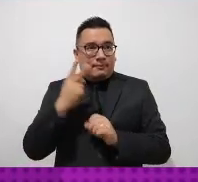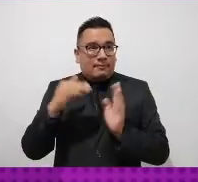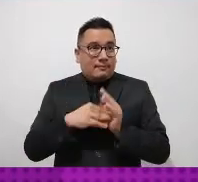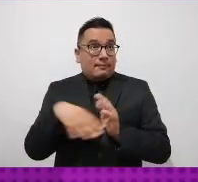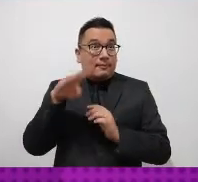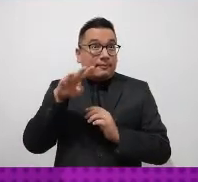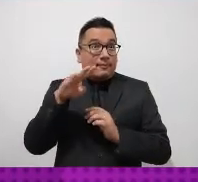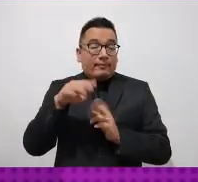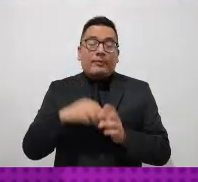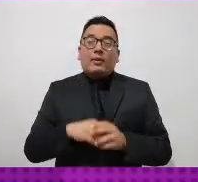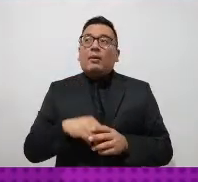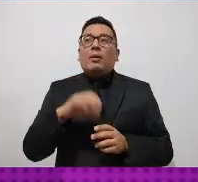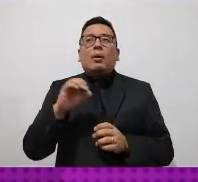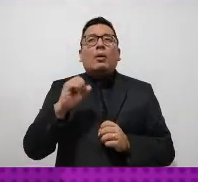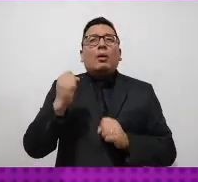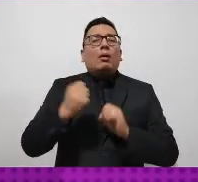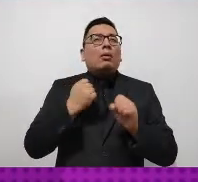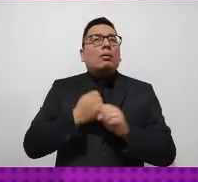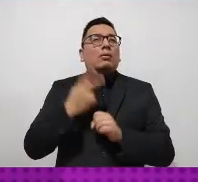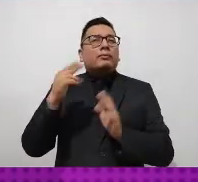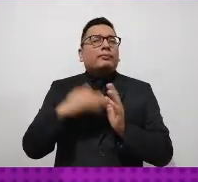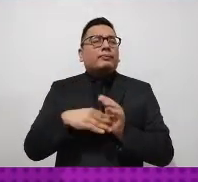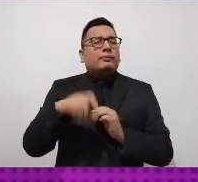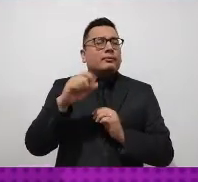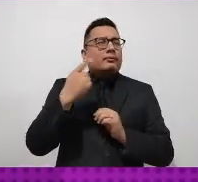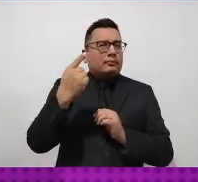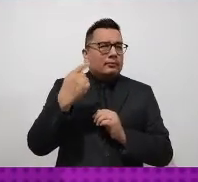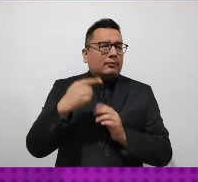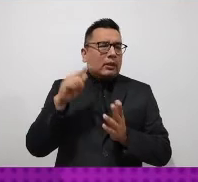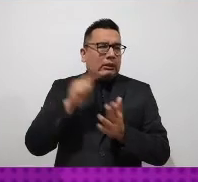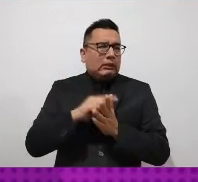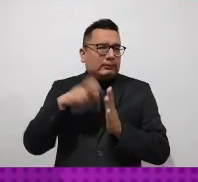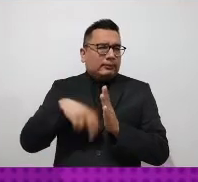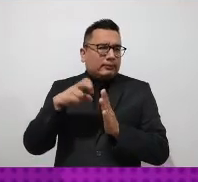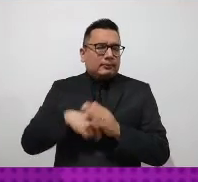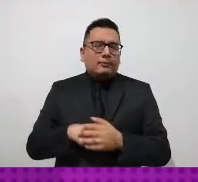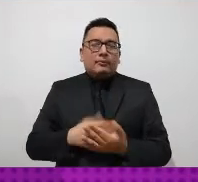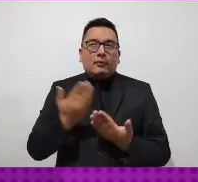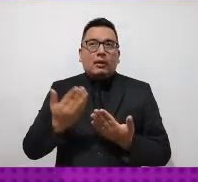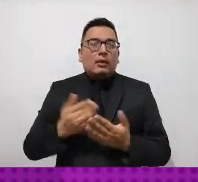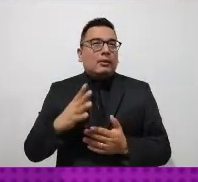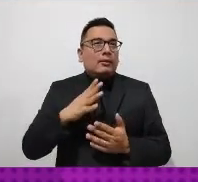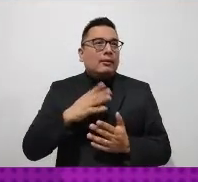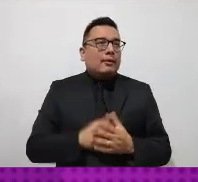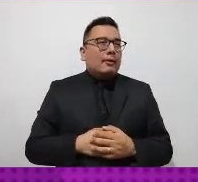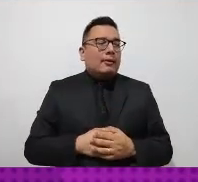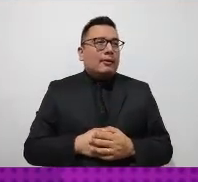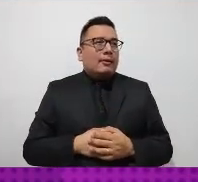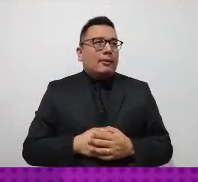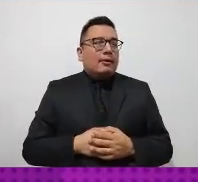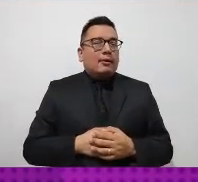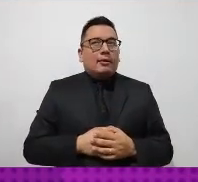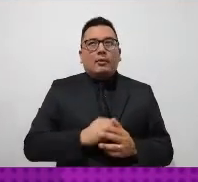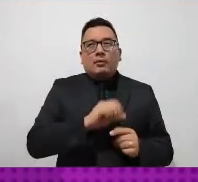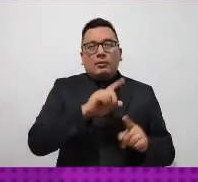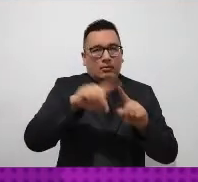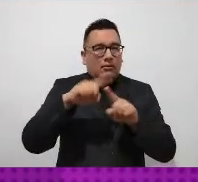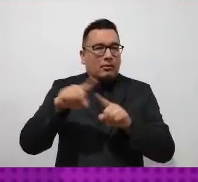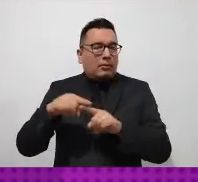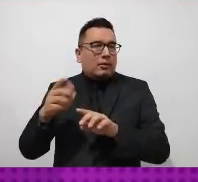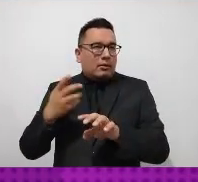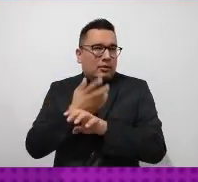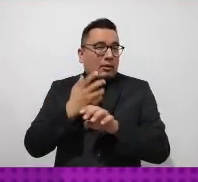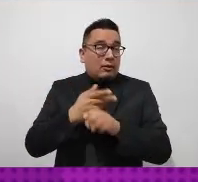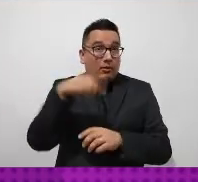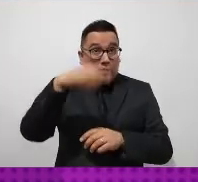y hasta en el 2021, o sea, aplicando la reforma del 2019, se empieza a impactar en los demás estados de la nación,